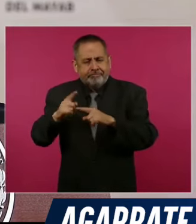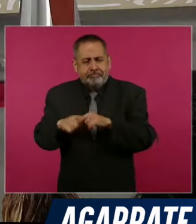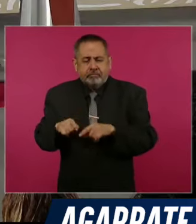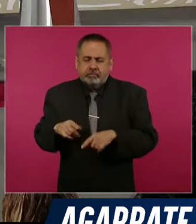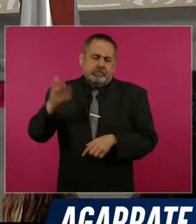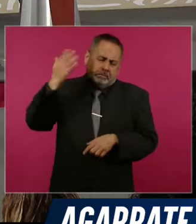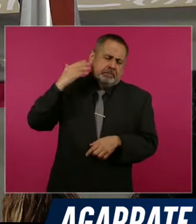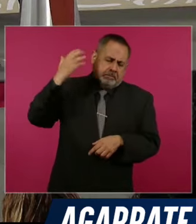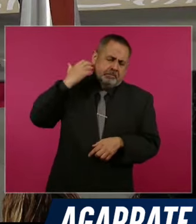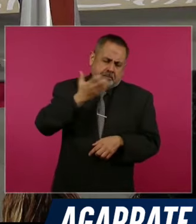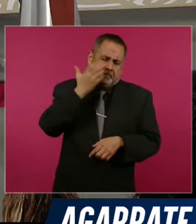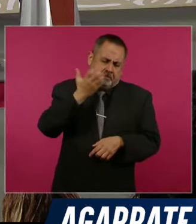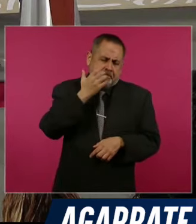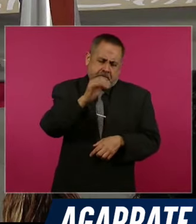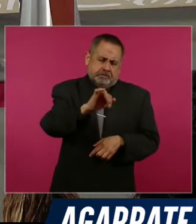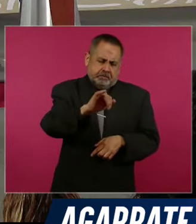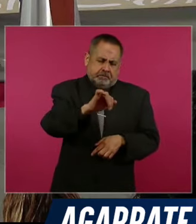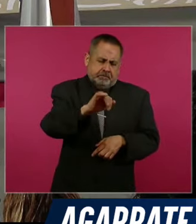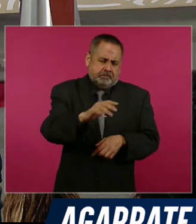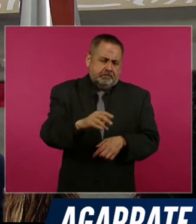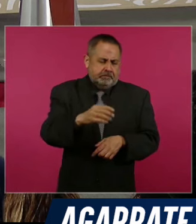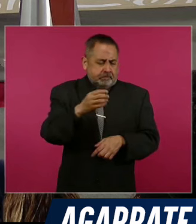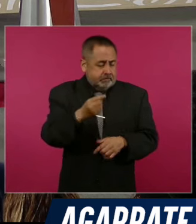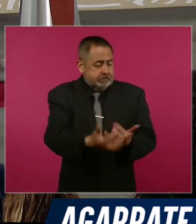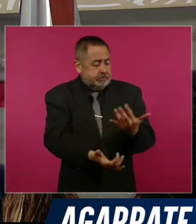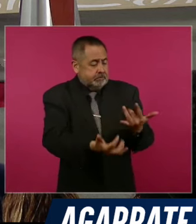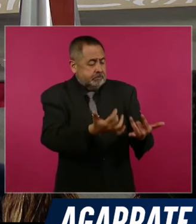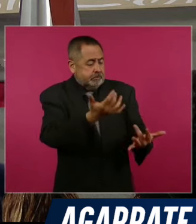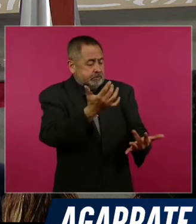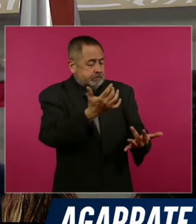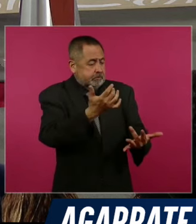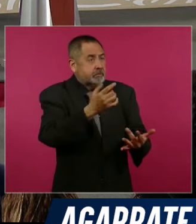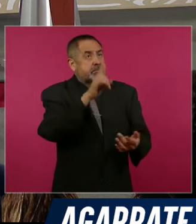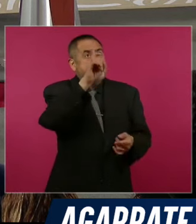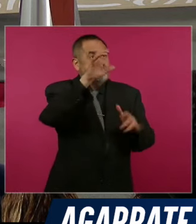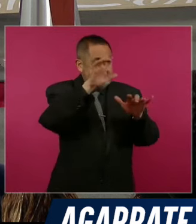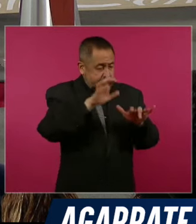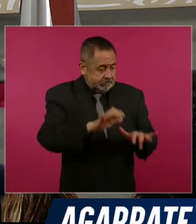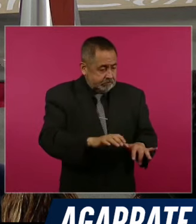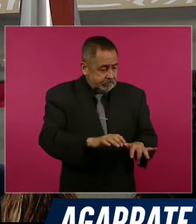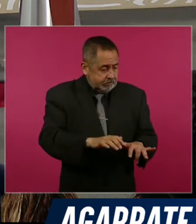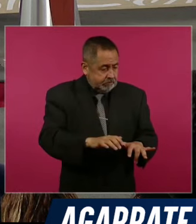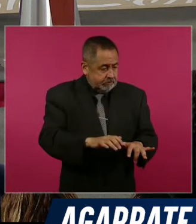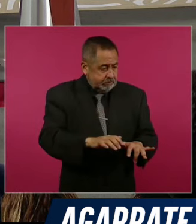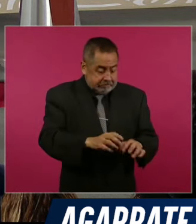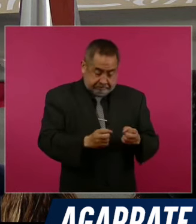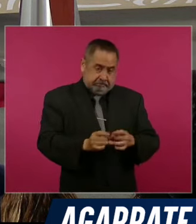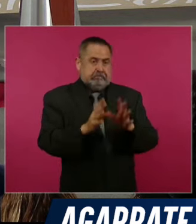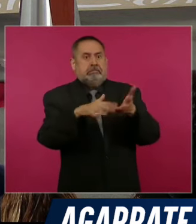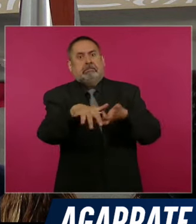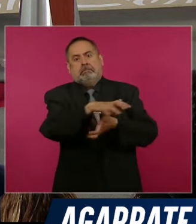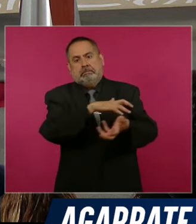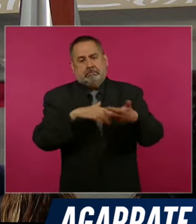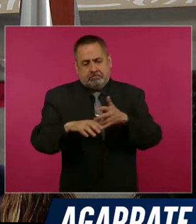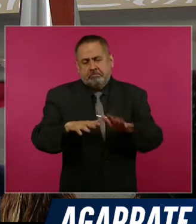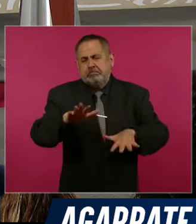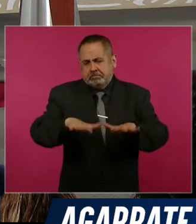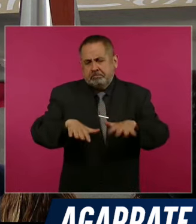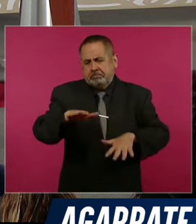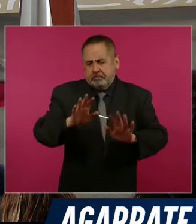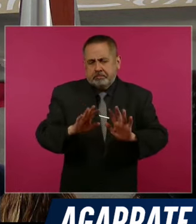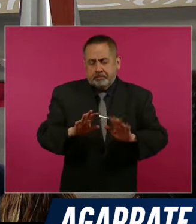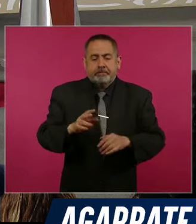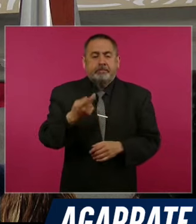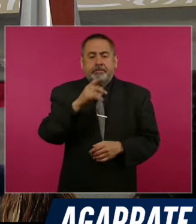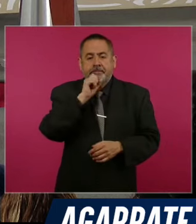acostumbraba a eso y se producían grandes incendios descontrol eh